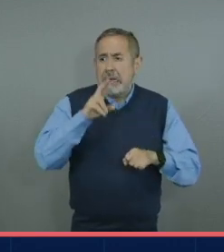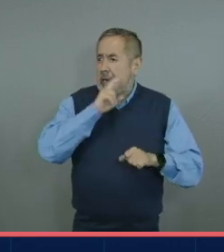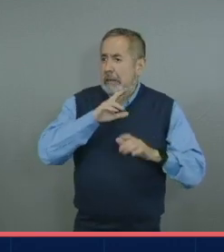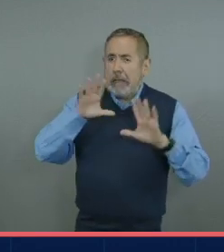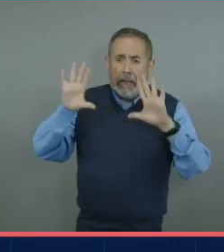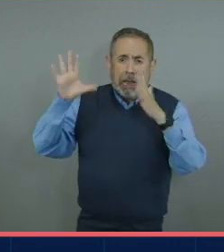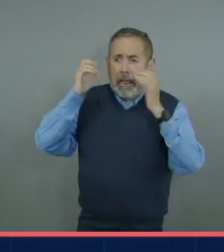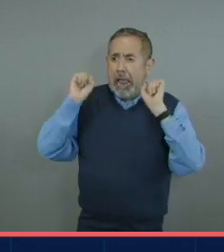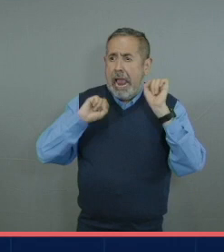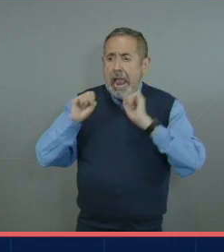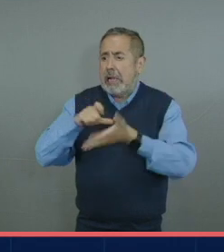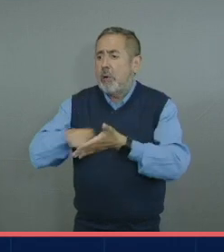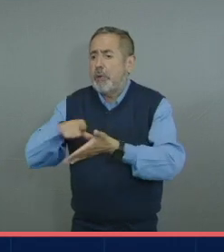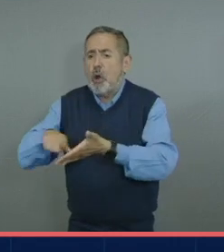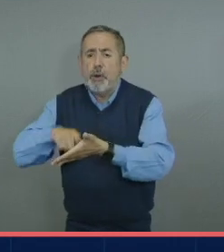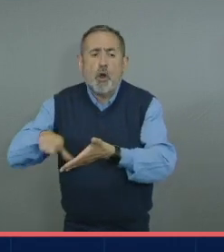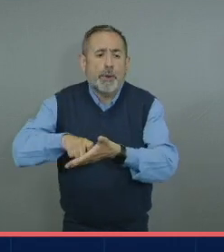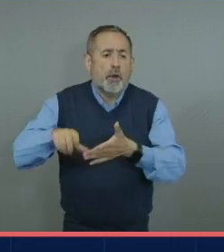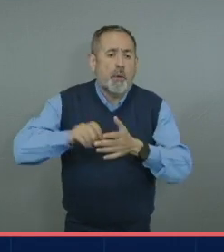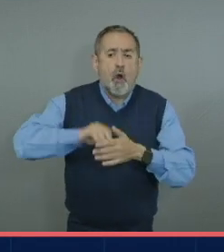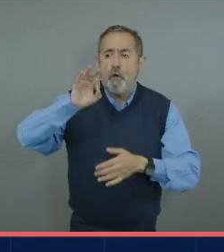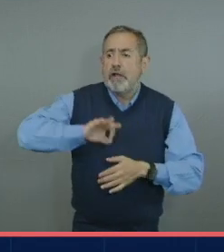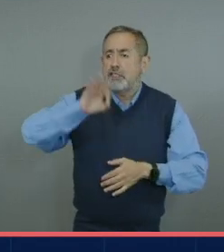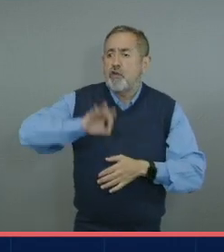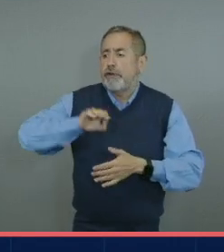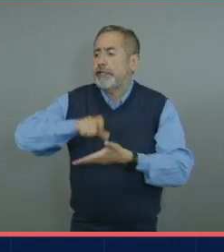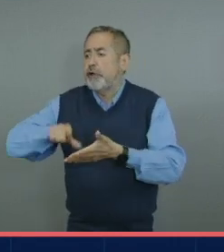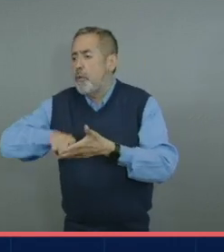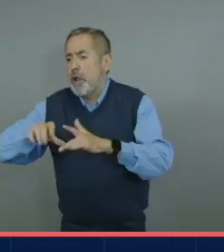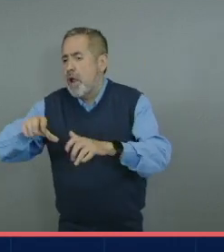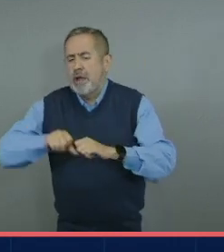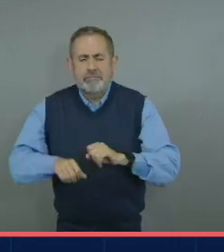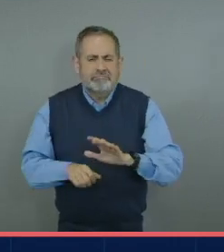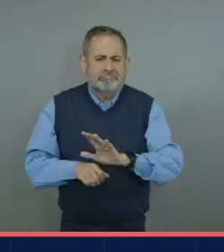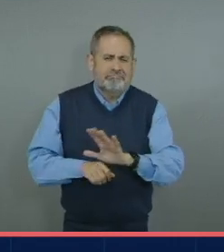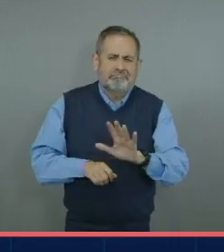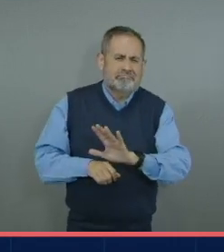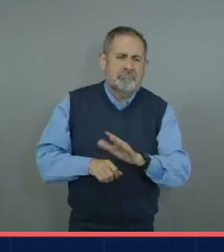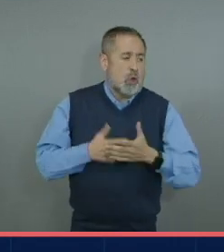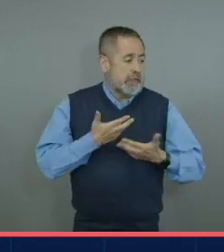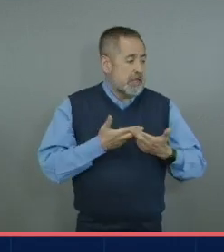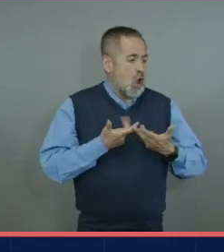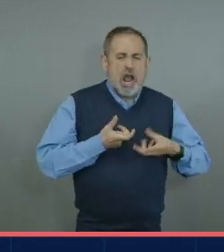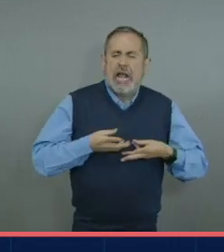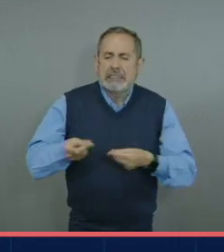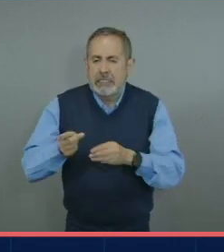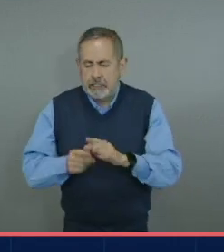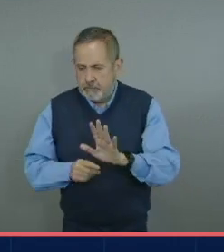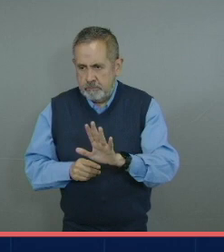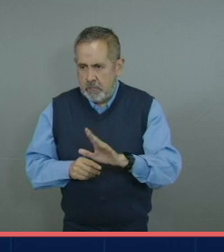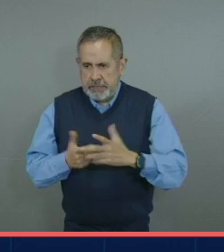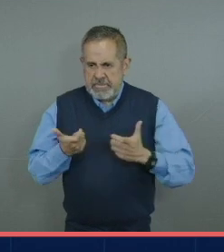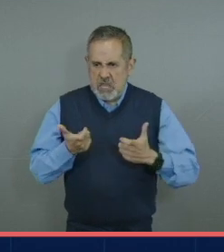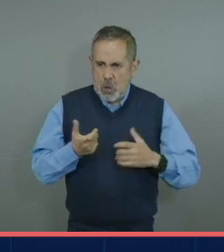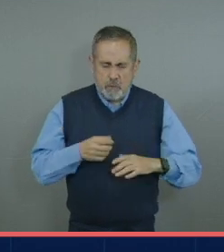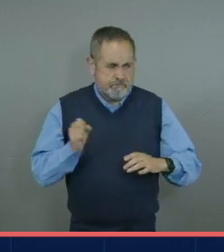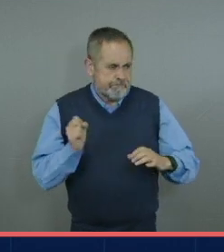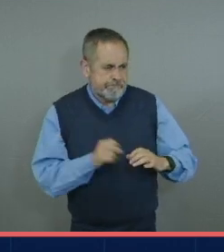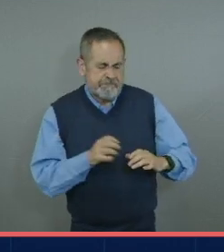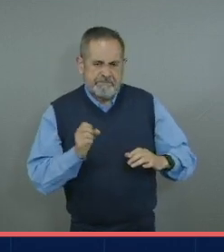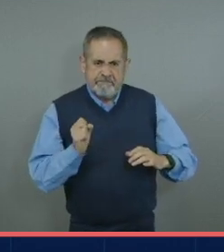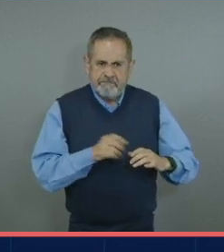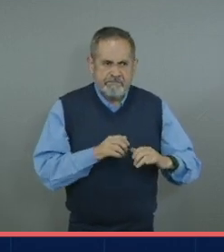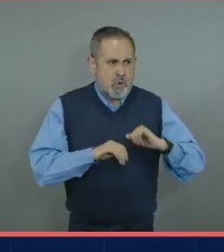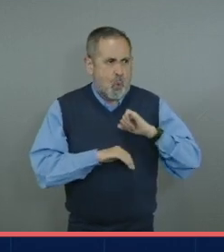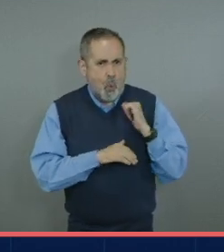no sale corriendo a ver ofertas, no sale corriendo a ver en qué quiere gastar su dinero. Él quiere ahorrar e invertir. Él